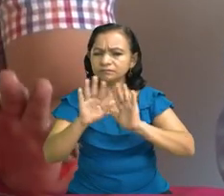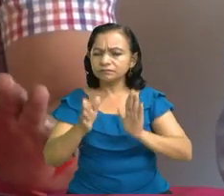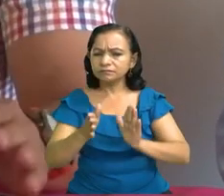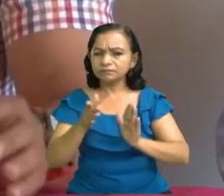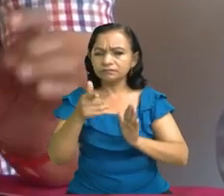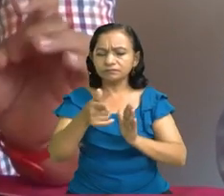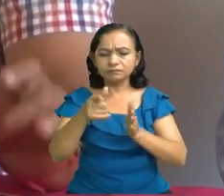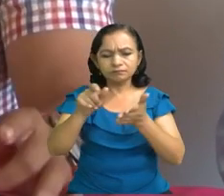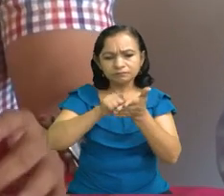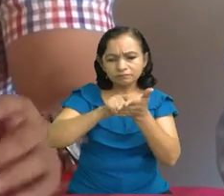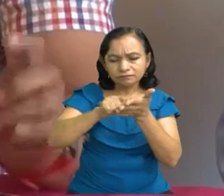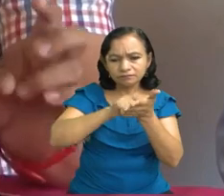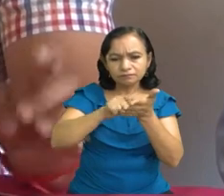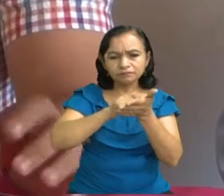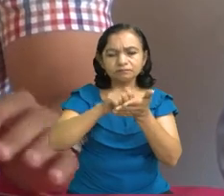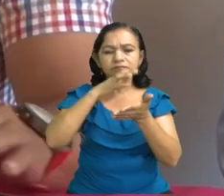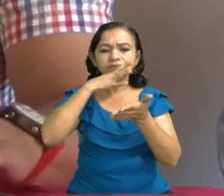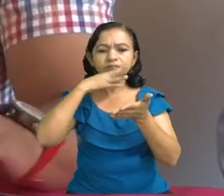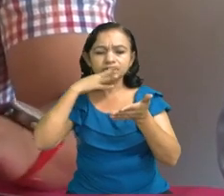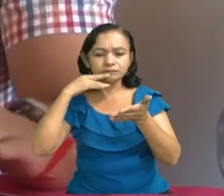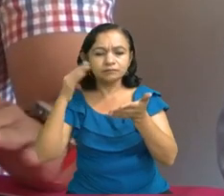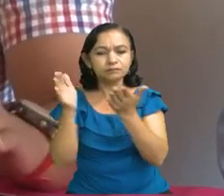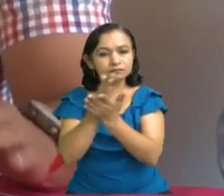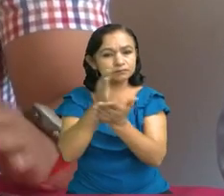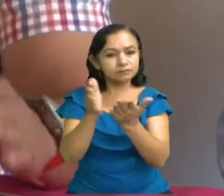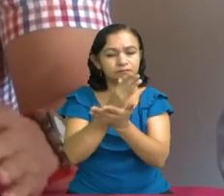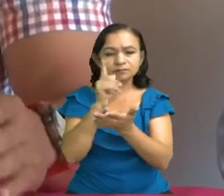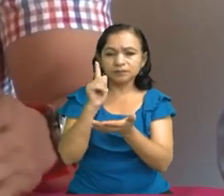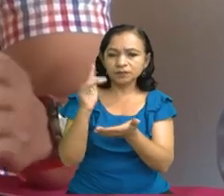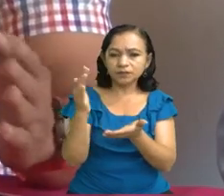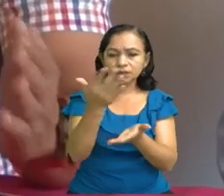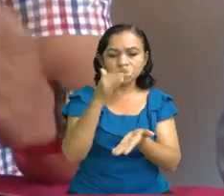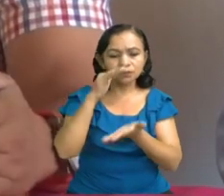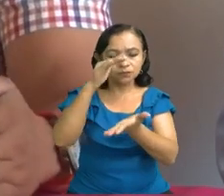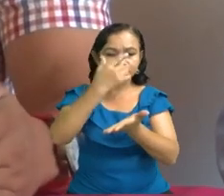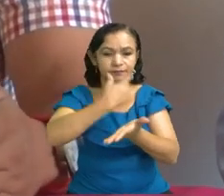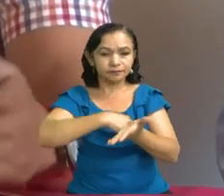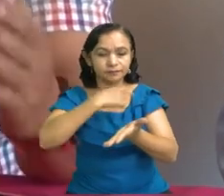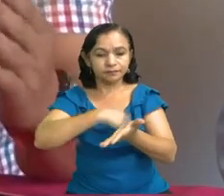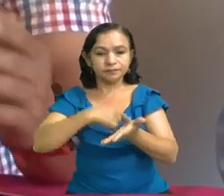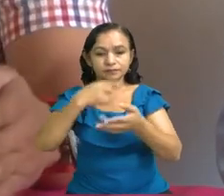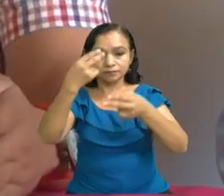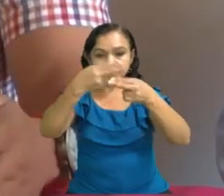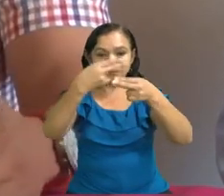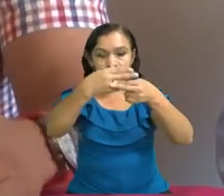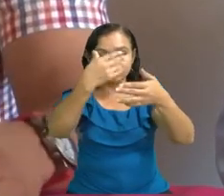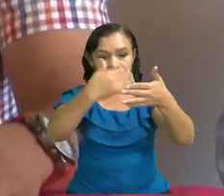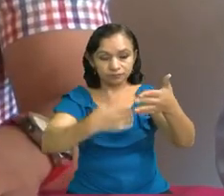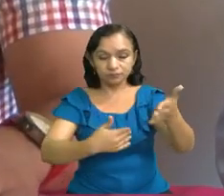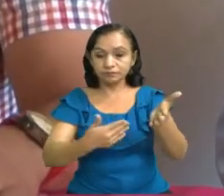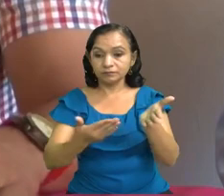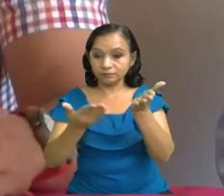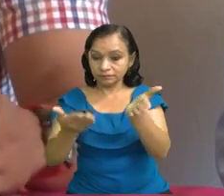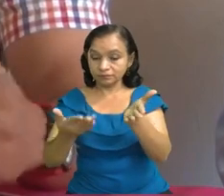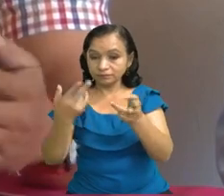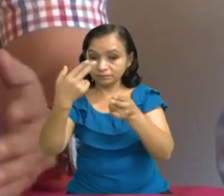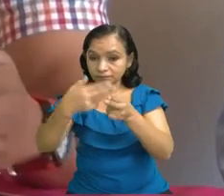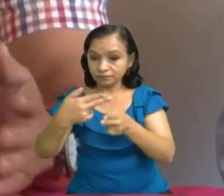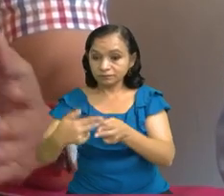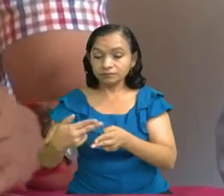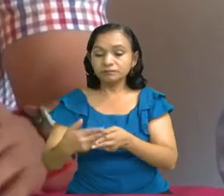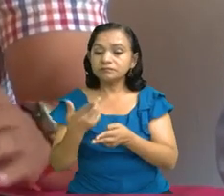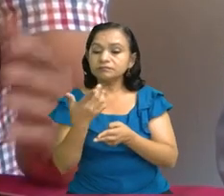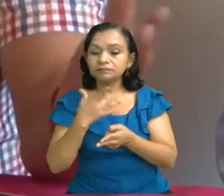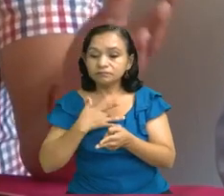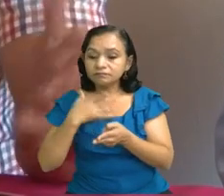desde el borrador, lápiz de colores, cuaderno, todo el paquete escolar. Usted puede llevar su lista, nos hace referencia de qué es